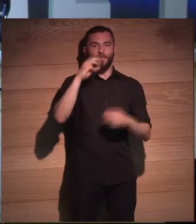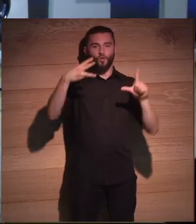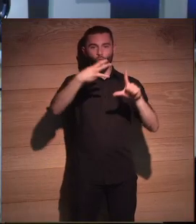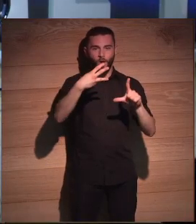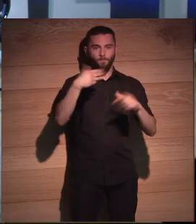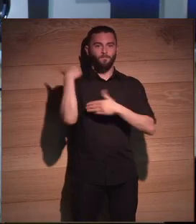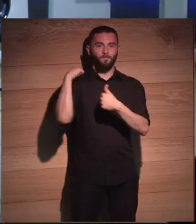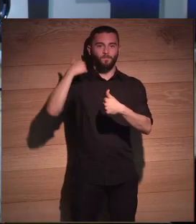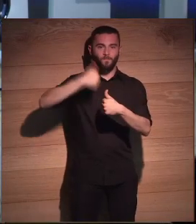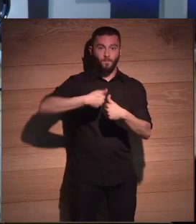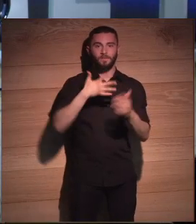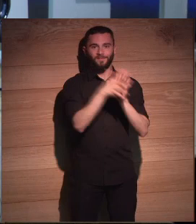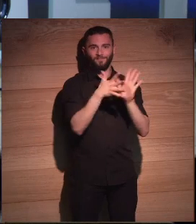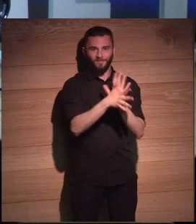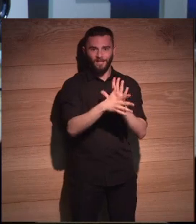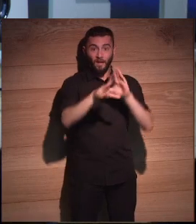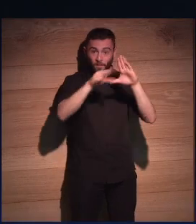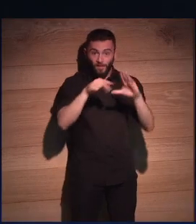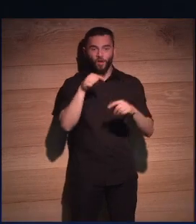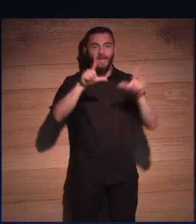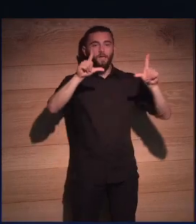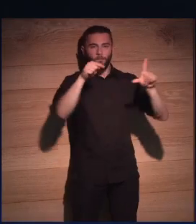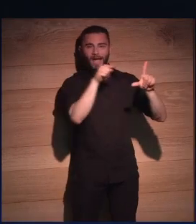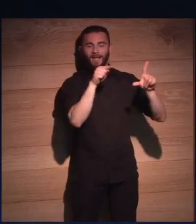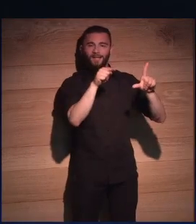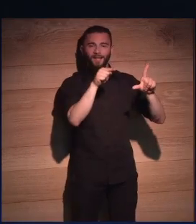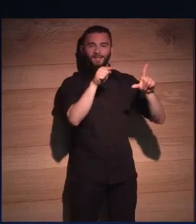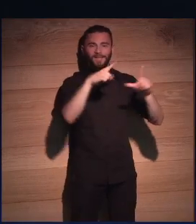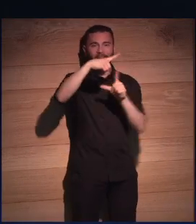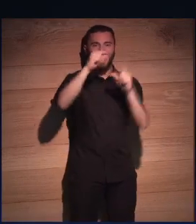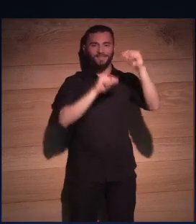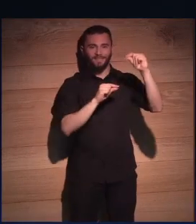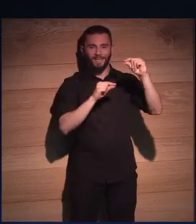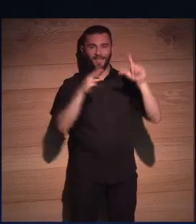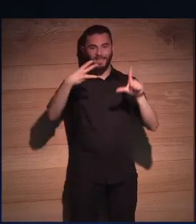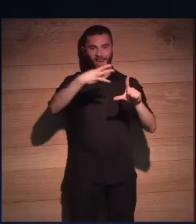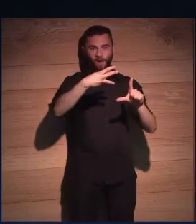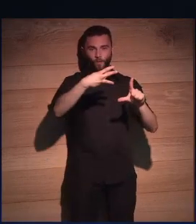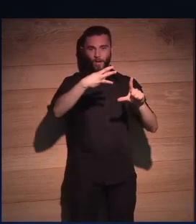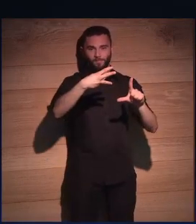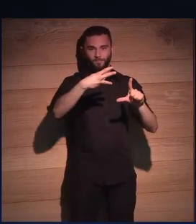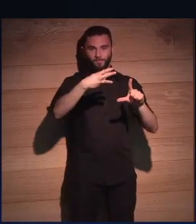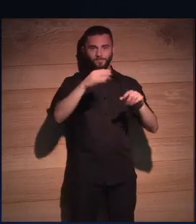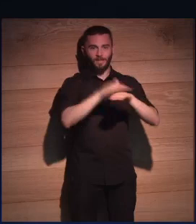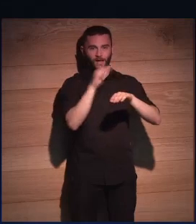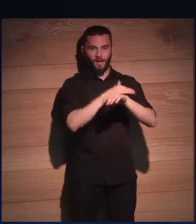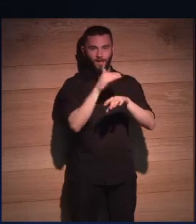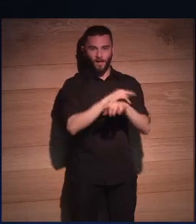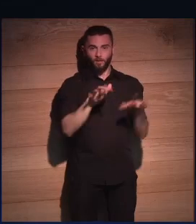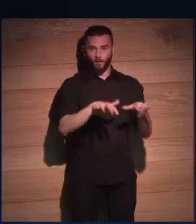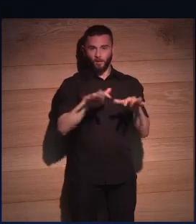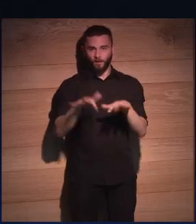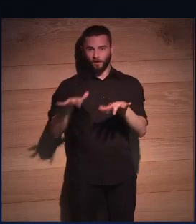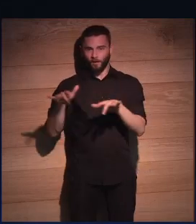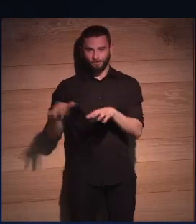tiene, entre las imágenes, bueno, sale la estrella de la web, evidentemente, que es un gato tocando el piano.